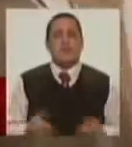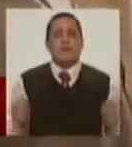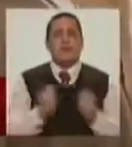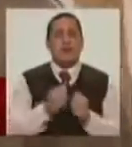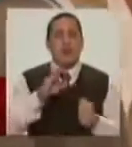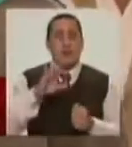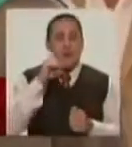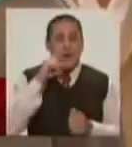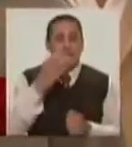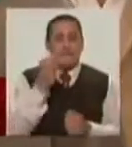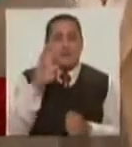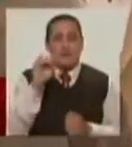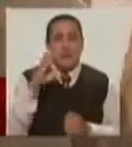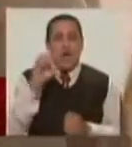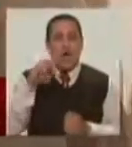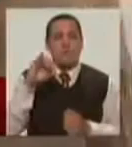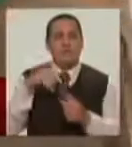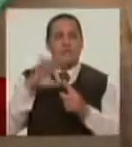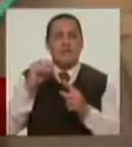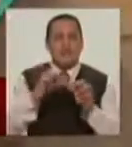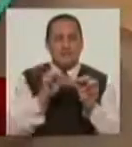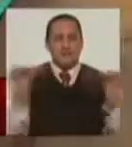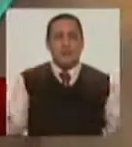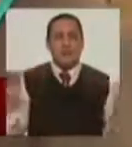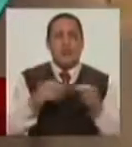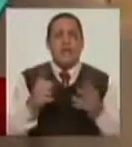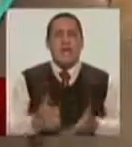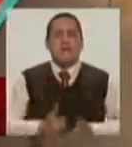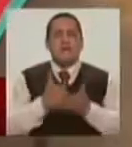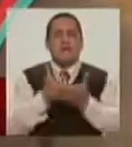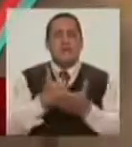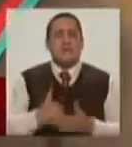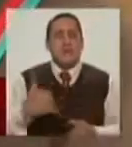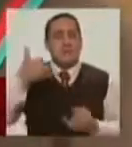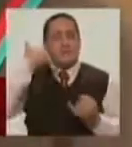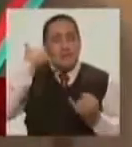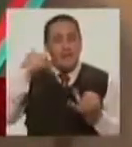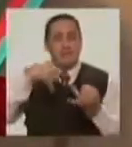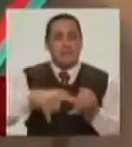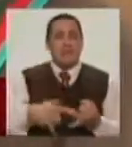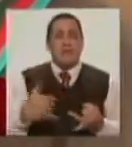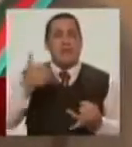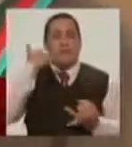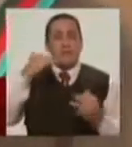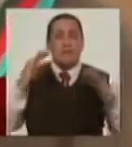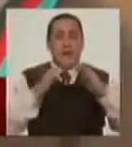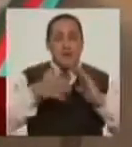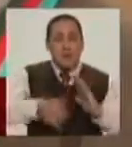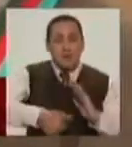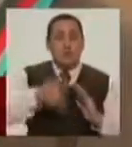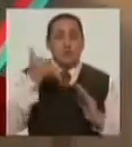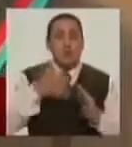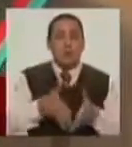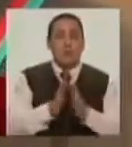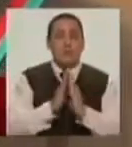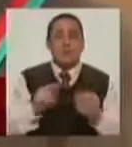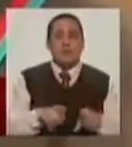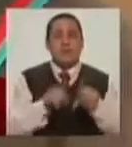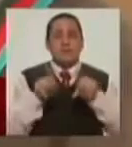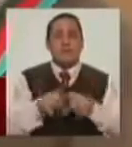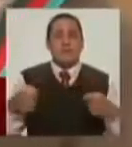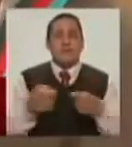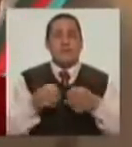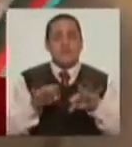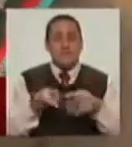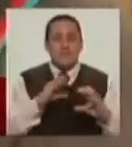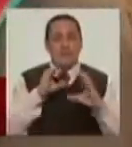Con la fibra óptica van a tener acceso al teléfono público, a teléfono en la casa cuando lo soliciten y a